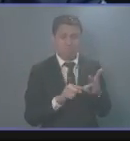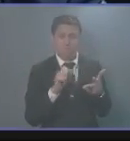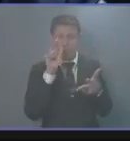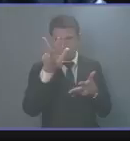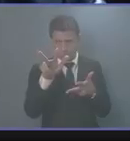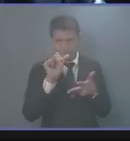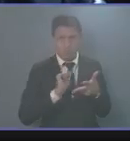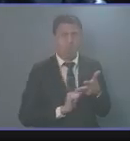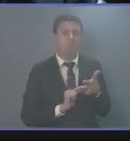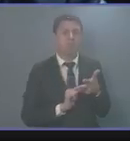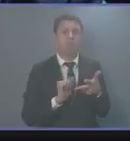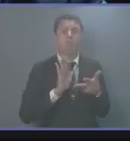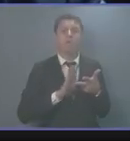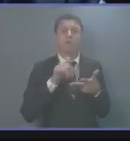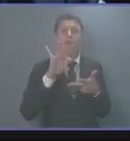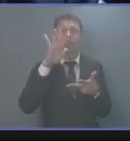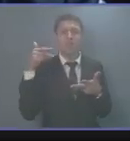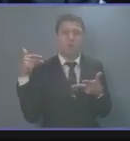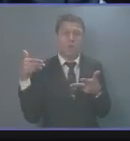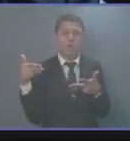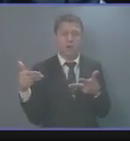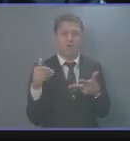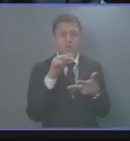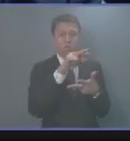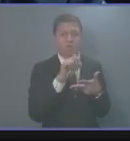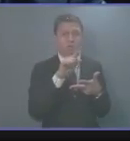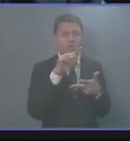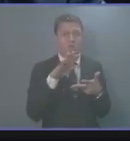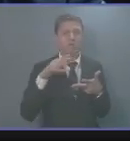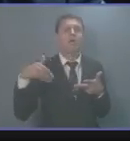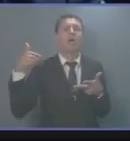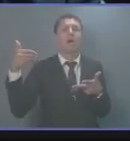En el marco del plan quinquenal